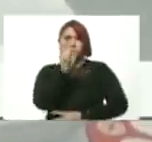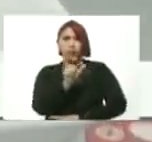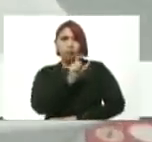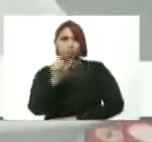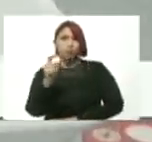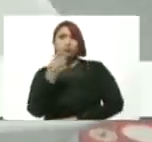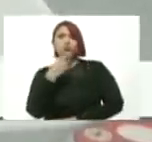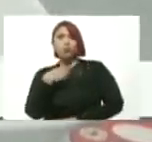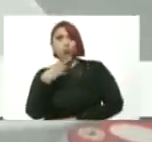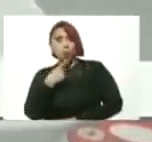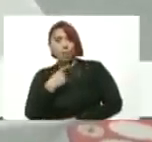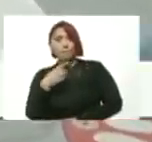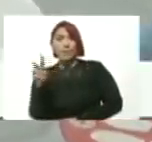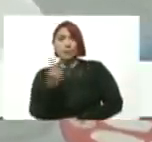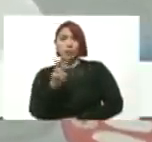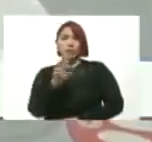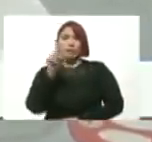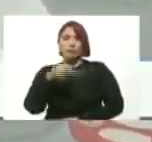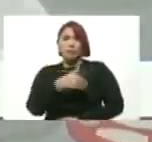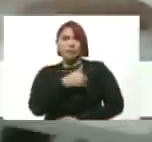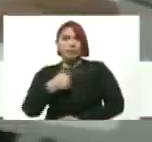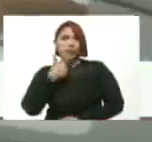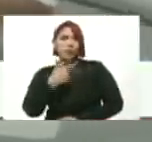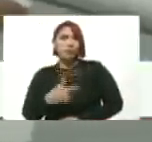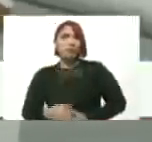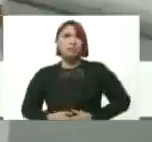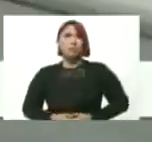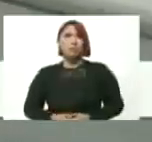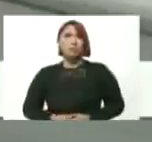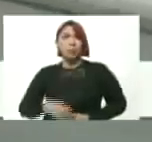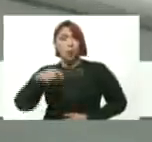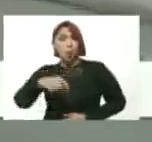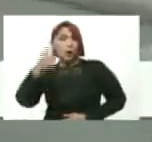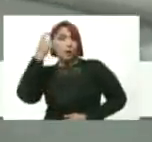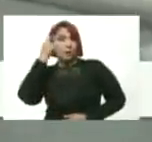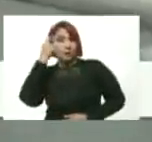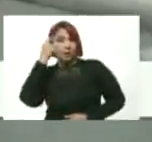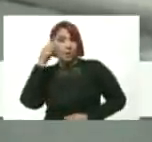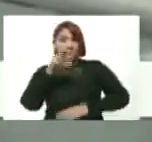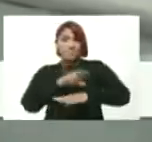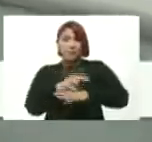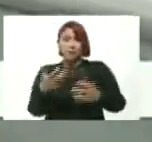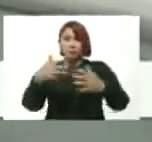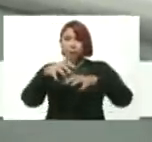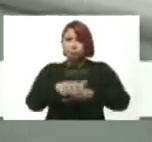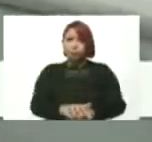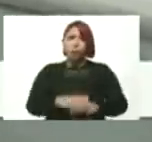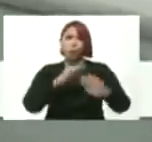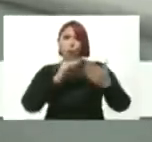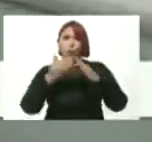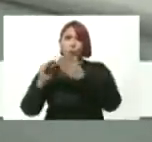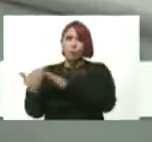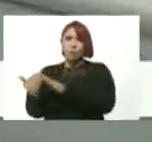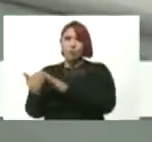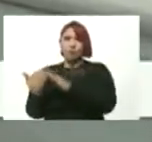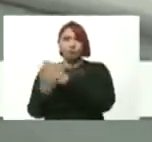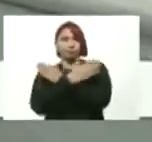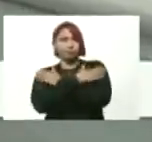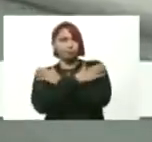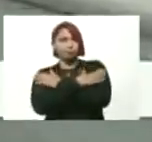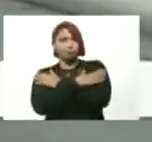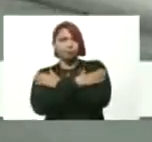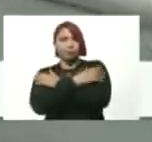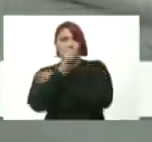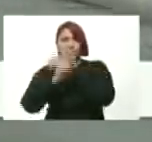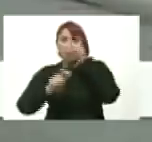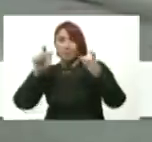que están acá y quiero resaltar hoy día del médico integral comunitario felicitar personalmente a los médicos